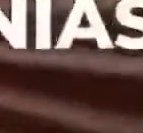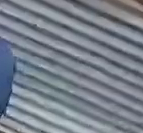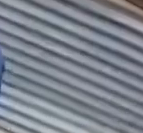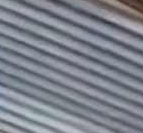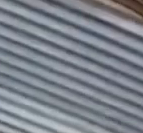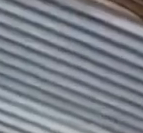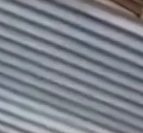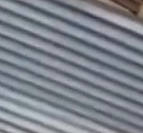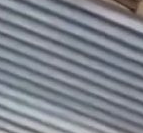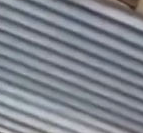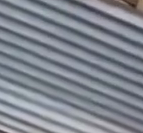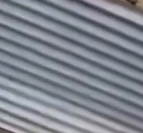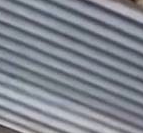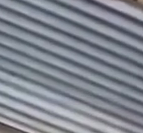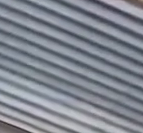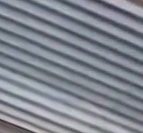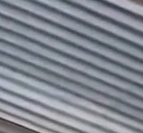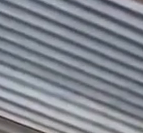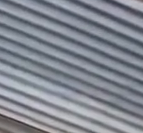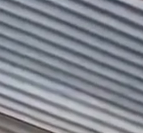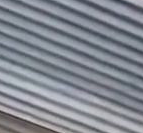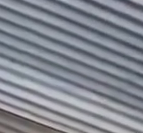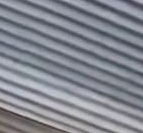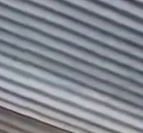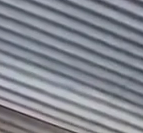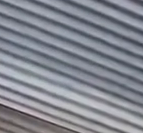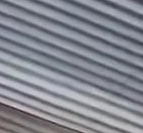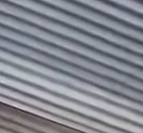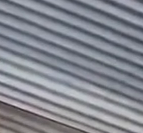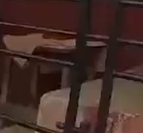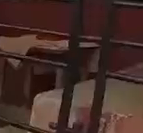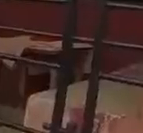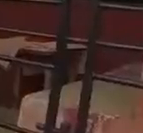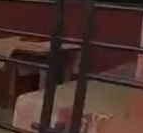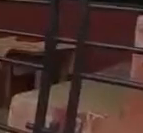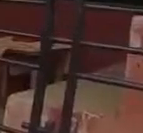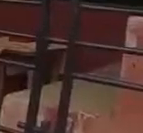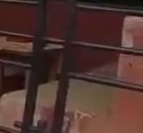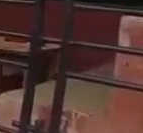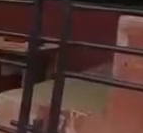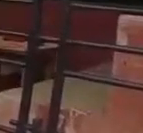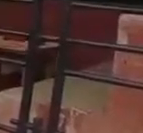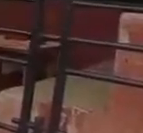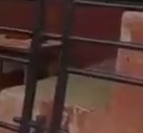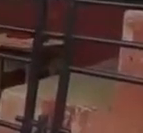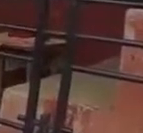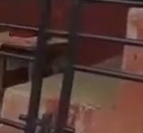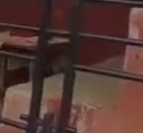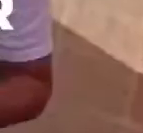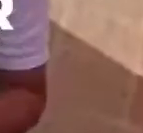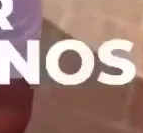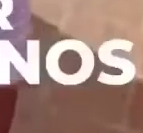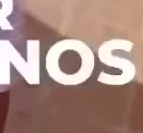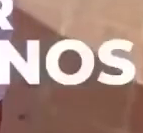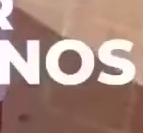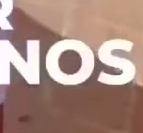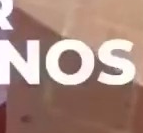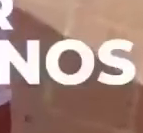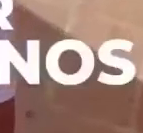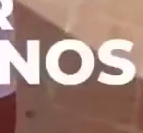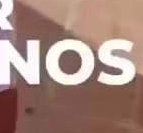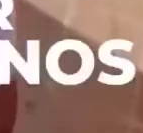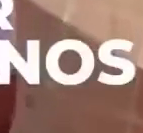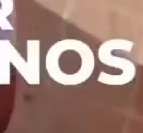nuestros funcionarios, servidores públicos y a la alcaldía en general. Los protagonistas de la ola de desinformación que vive la ciudad, con la que